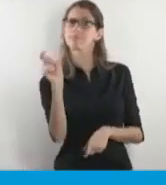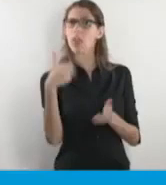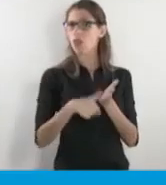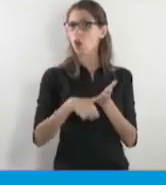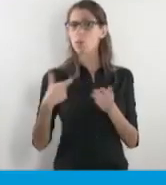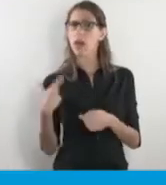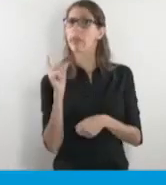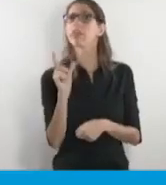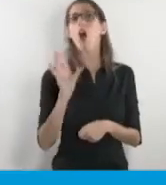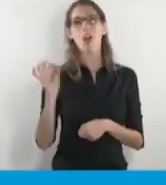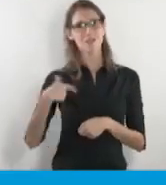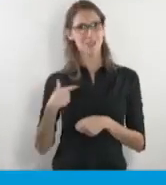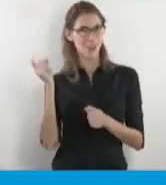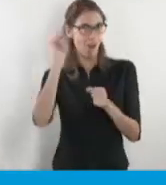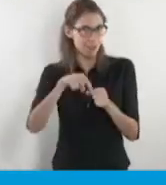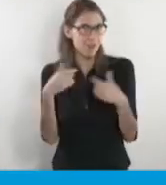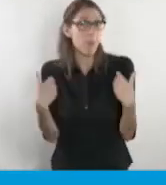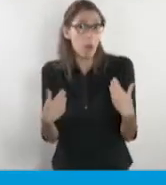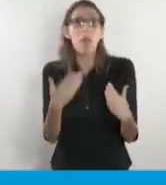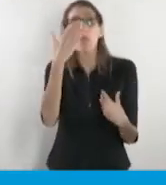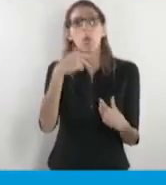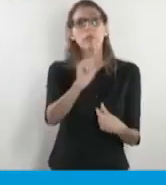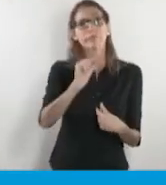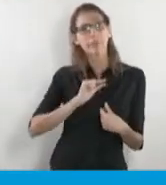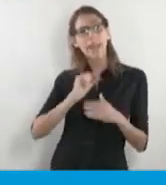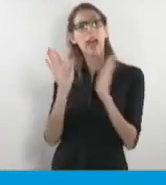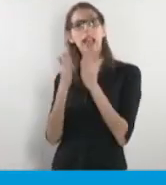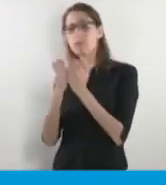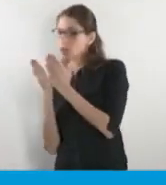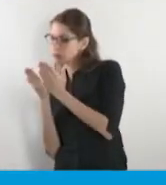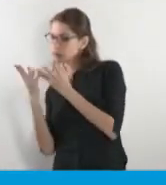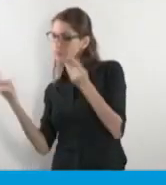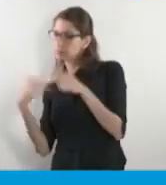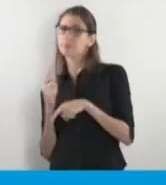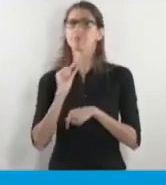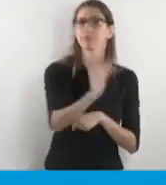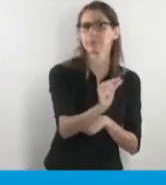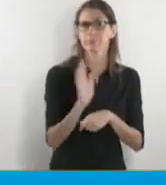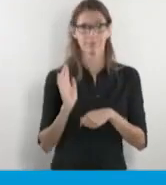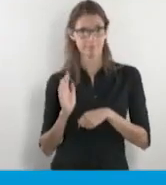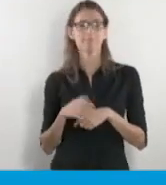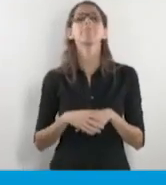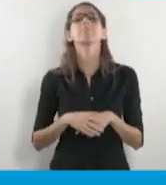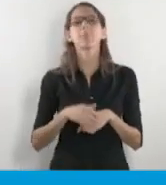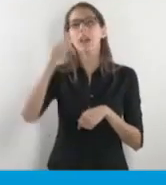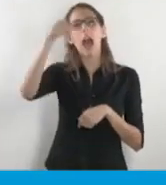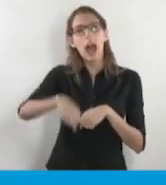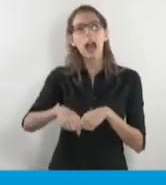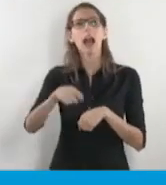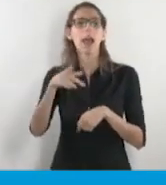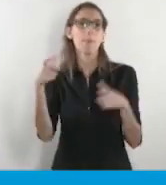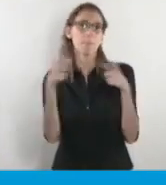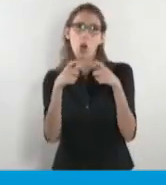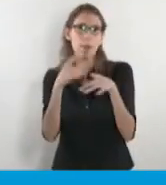socios también y llevarse libros para su casa buenísimo sabes que nosotros terminamos siempre este programa esté leyendo un texto